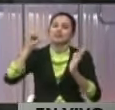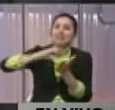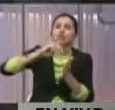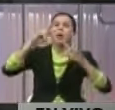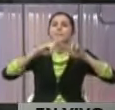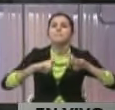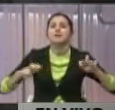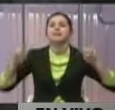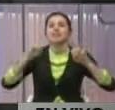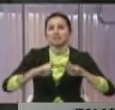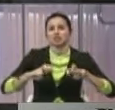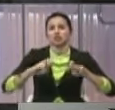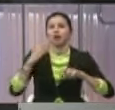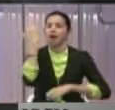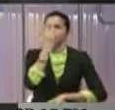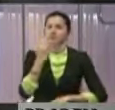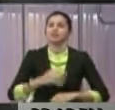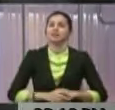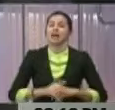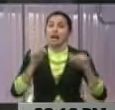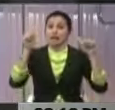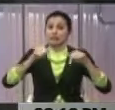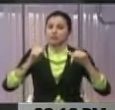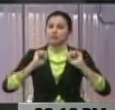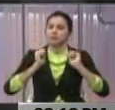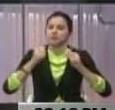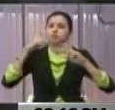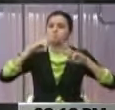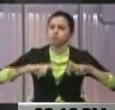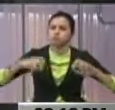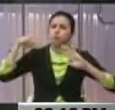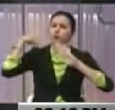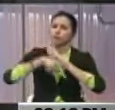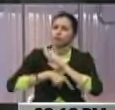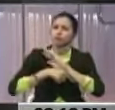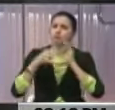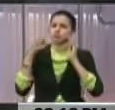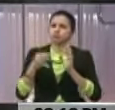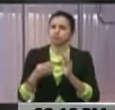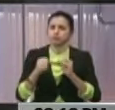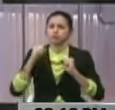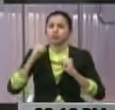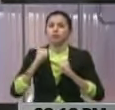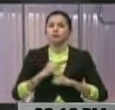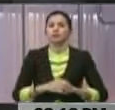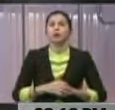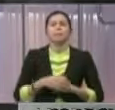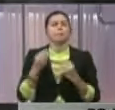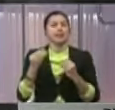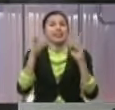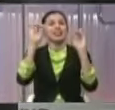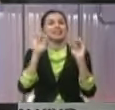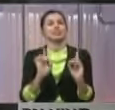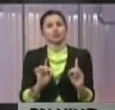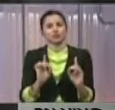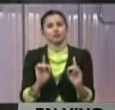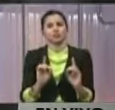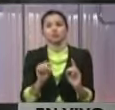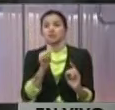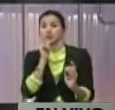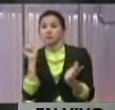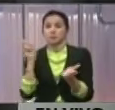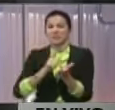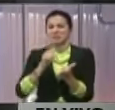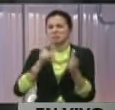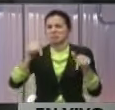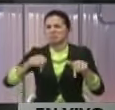Estratégicas, donde además vamos a hacer investigación profunda, rigurosa, para la toma de decisiones, donde participan un